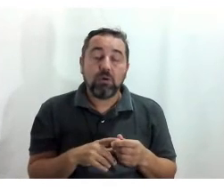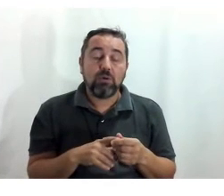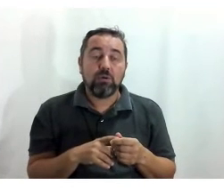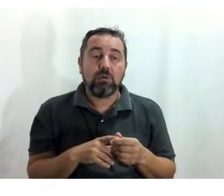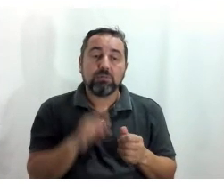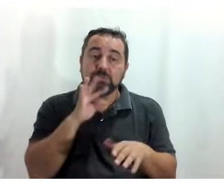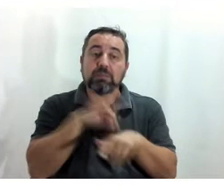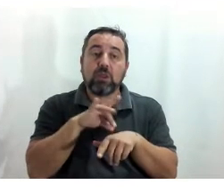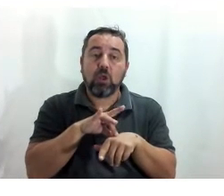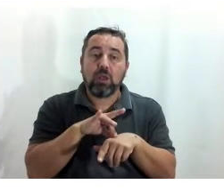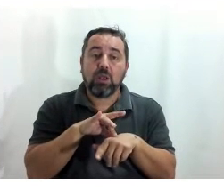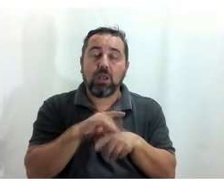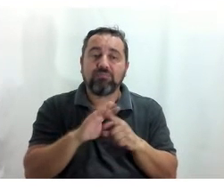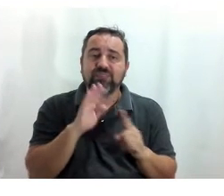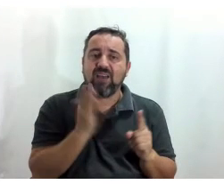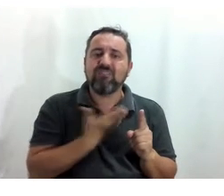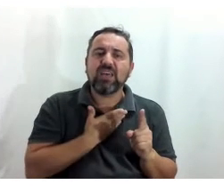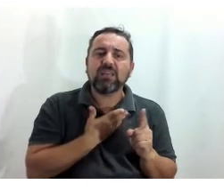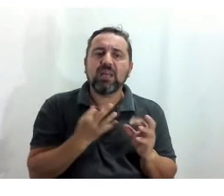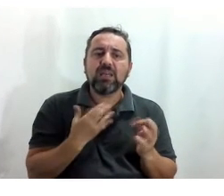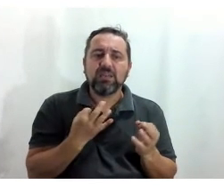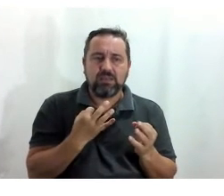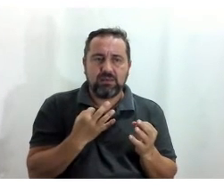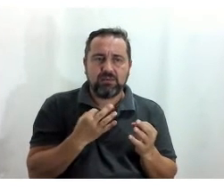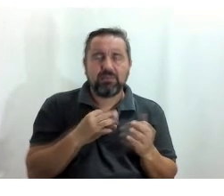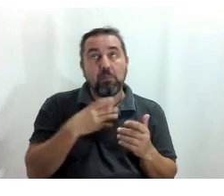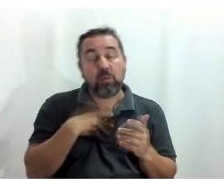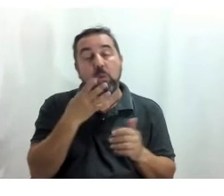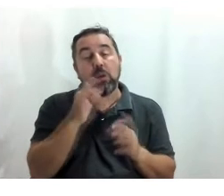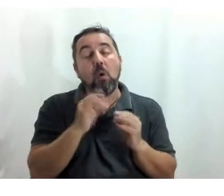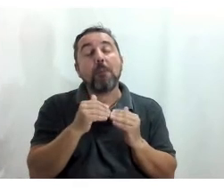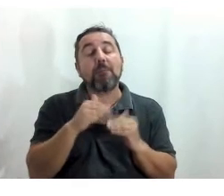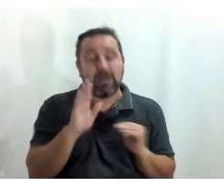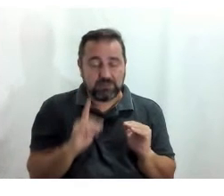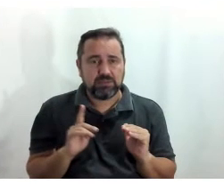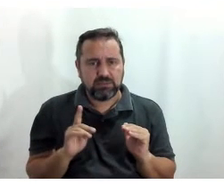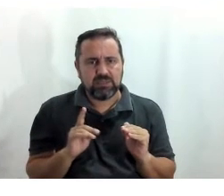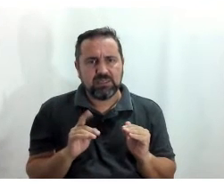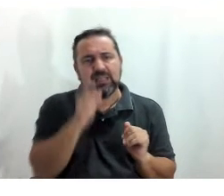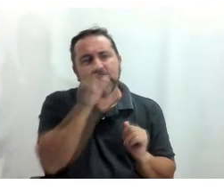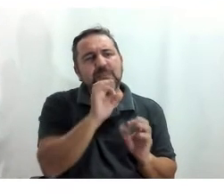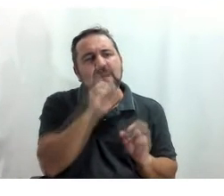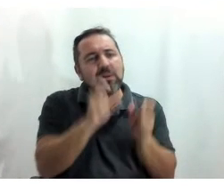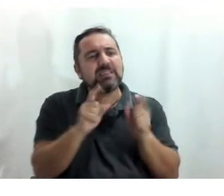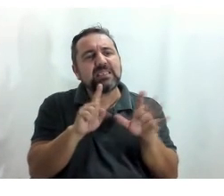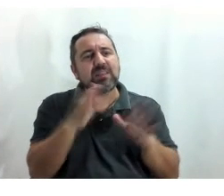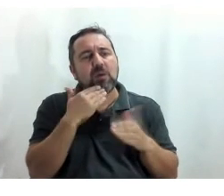una patología que afecta al 40% o incluso más porcentaje de la población mayor de 65 años,